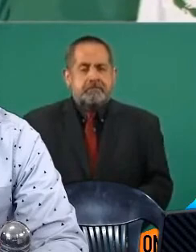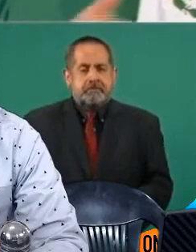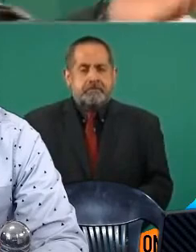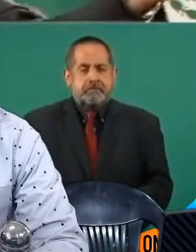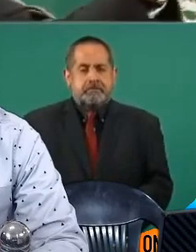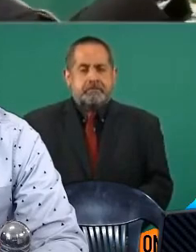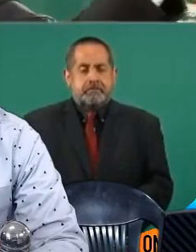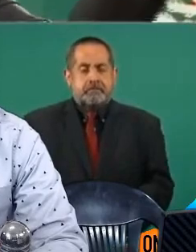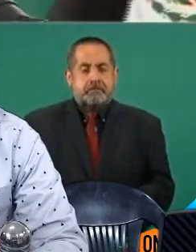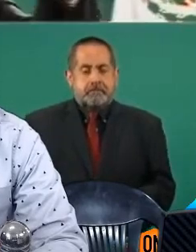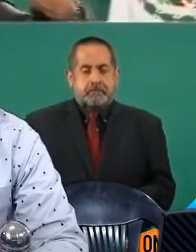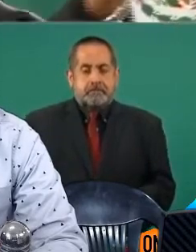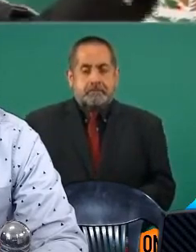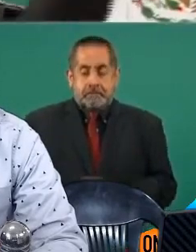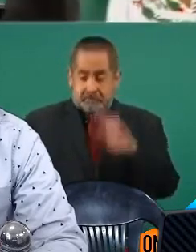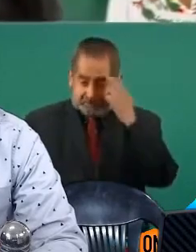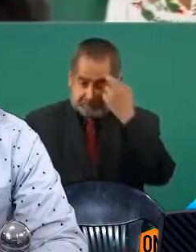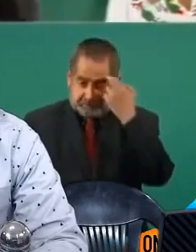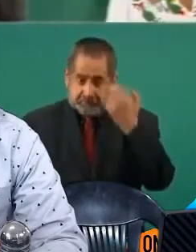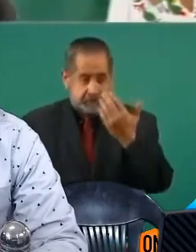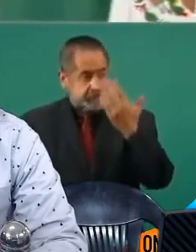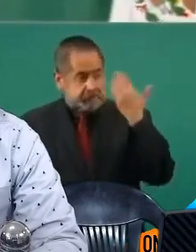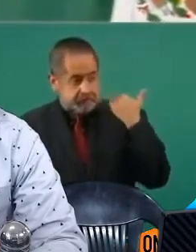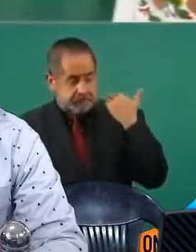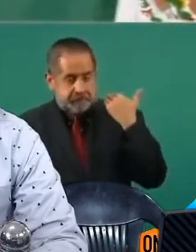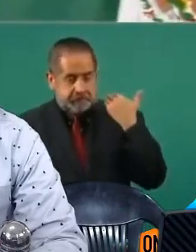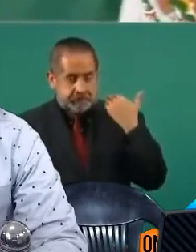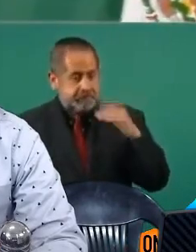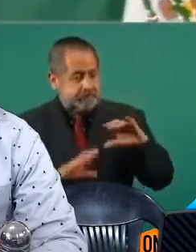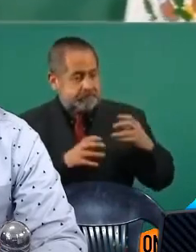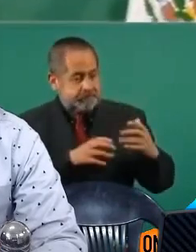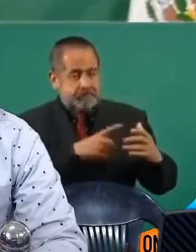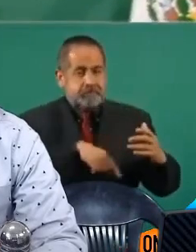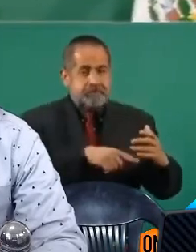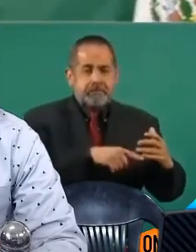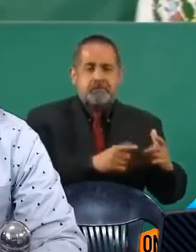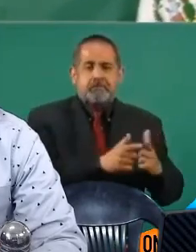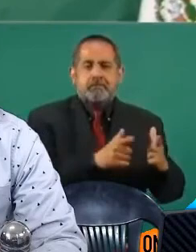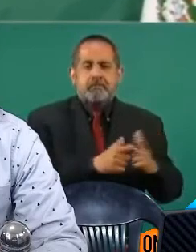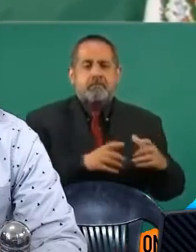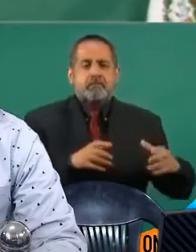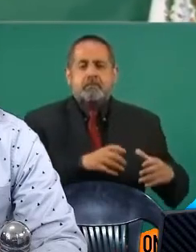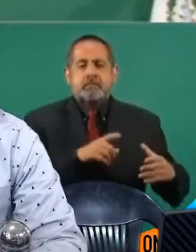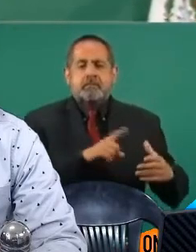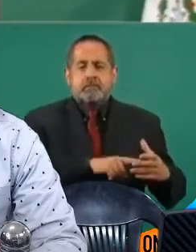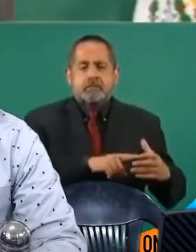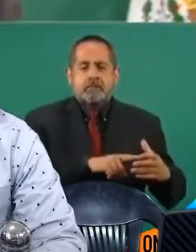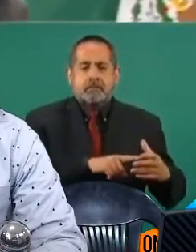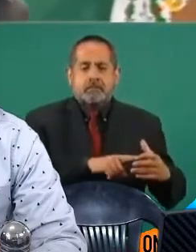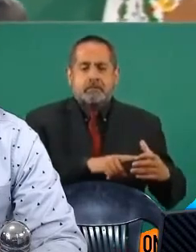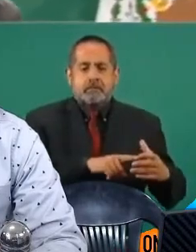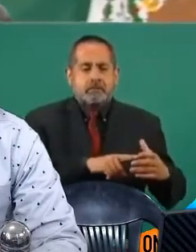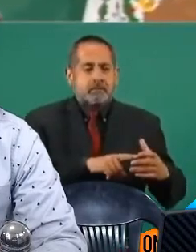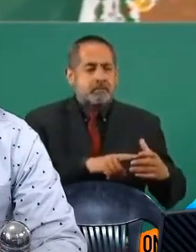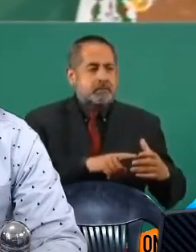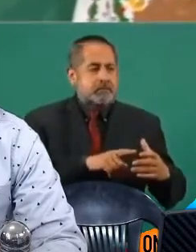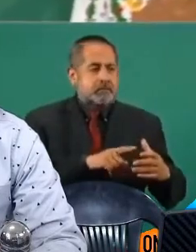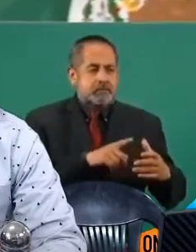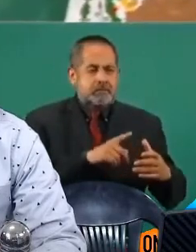Antes, los del partido surgido del Movimiento Revolucionario,